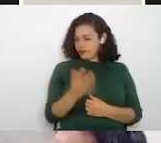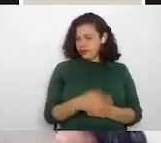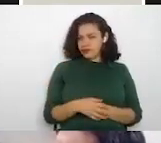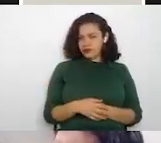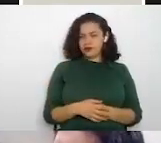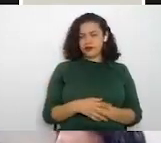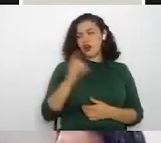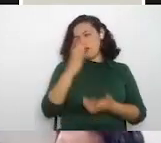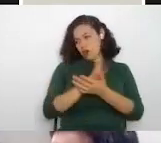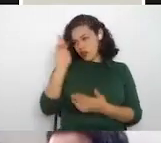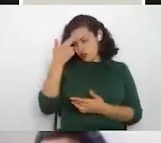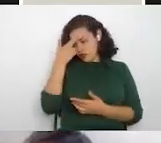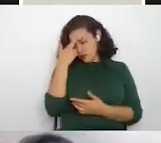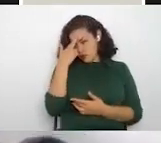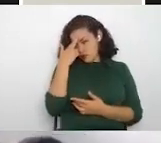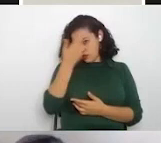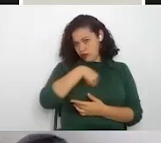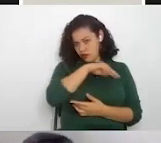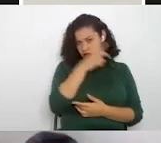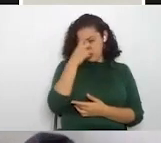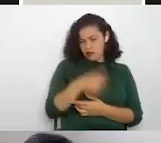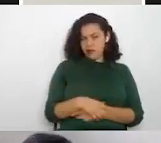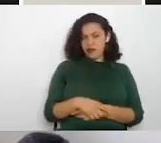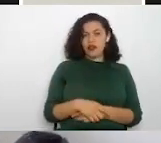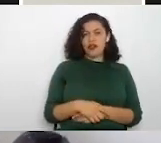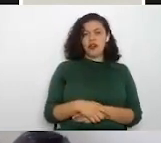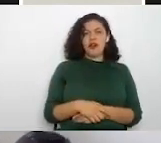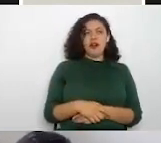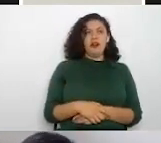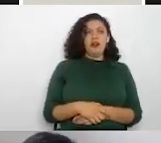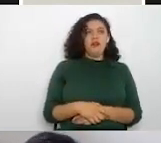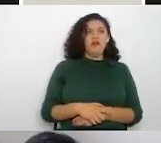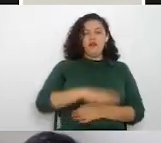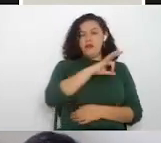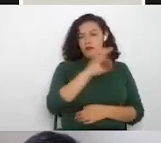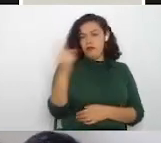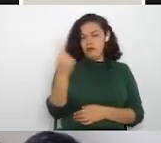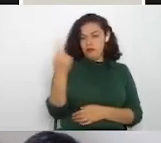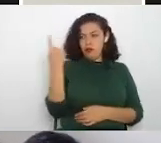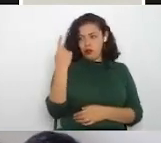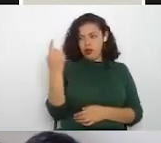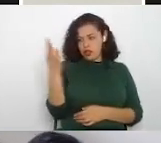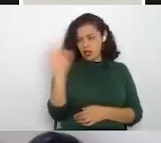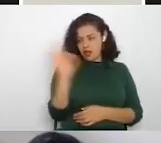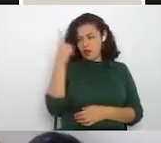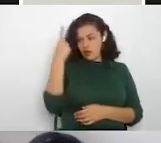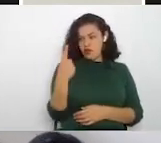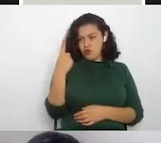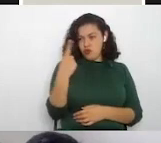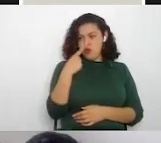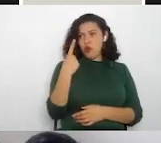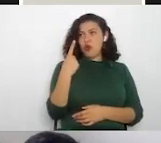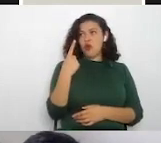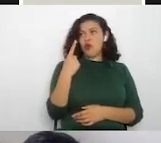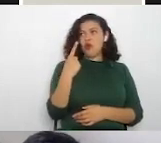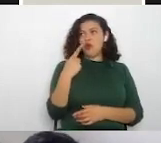Solamente recordar lo que habíamos mencionado, que puede ser que necesitemos un solo procedimiento para cada proceso o